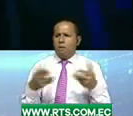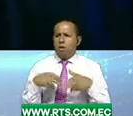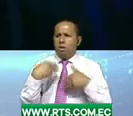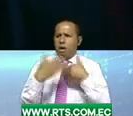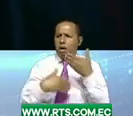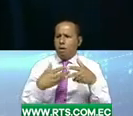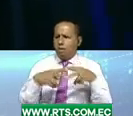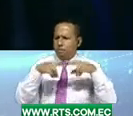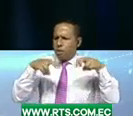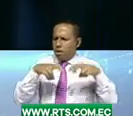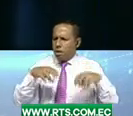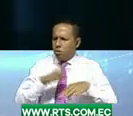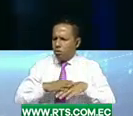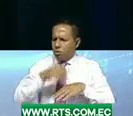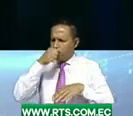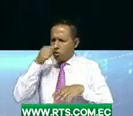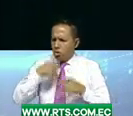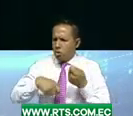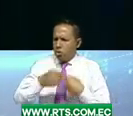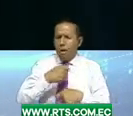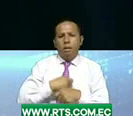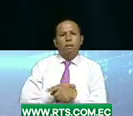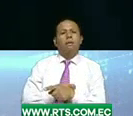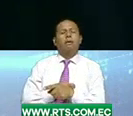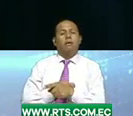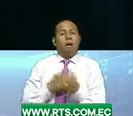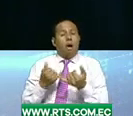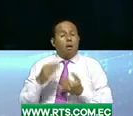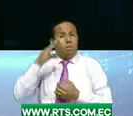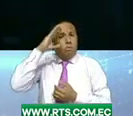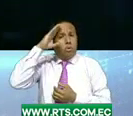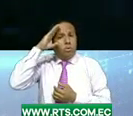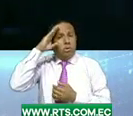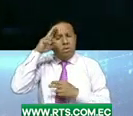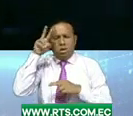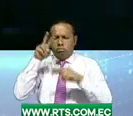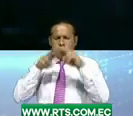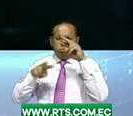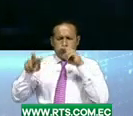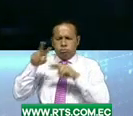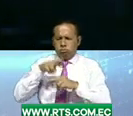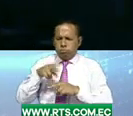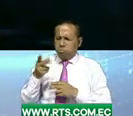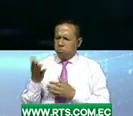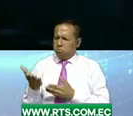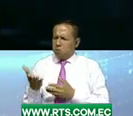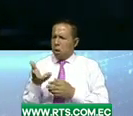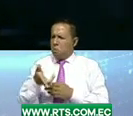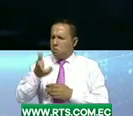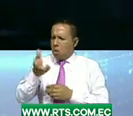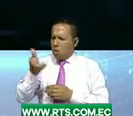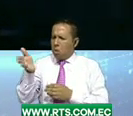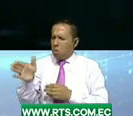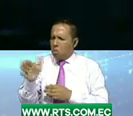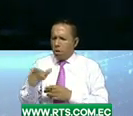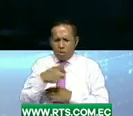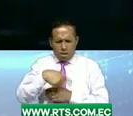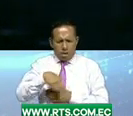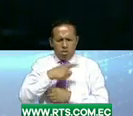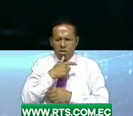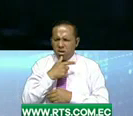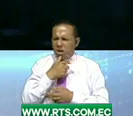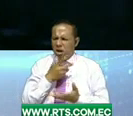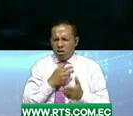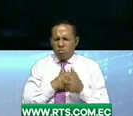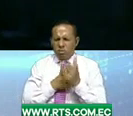por microtráfico, y es lo que la policía trata de determinar quiénes están detrás de este doble crimen que se presentó hace